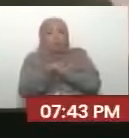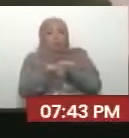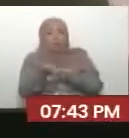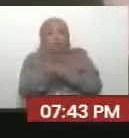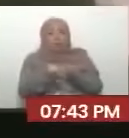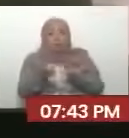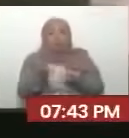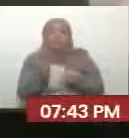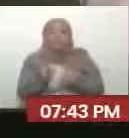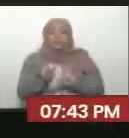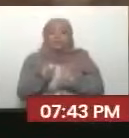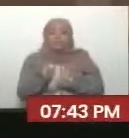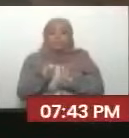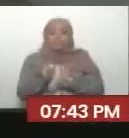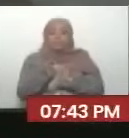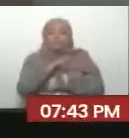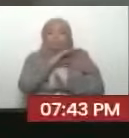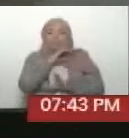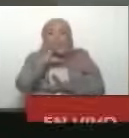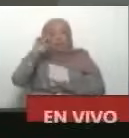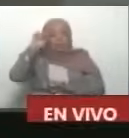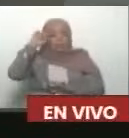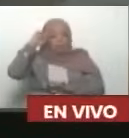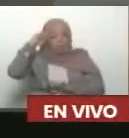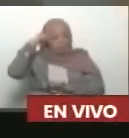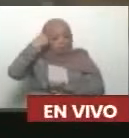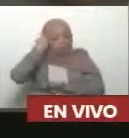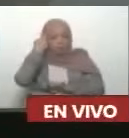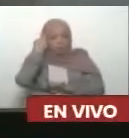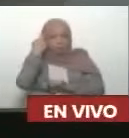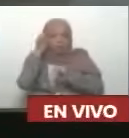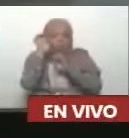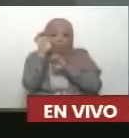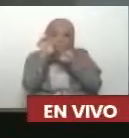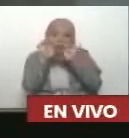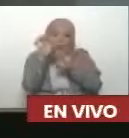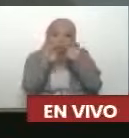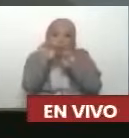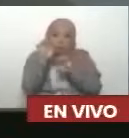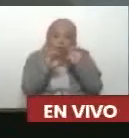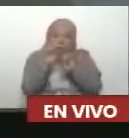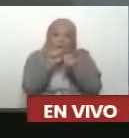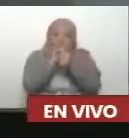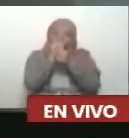Y parió la abuela. Yo recuerdo clarito el seguimiento que hicimos de la pandemia.